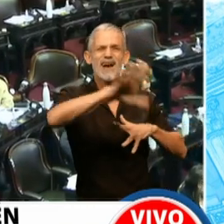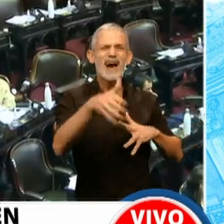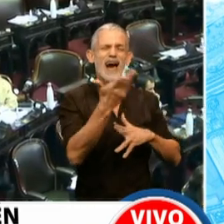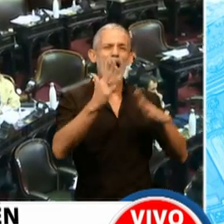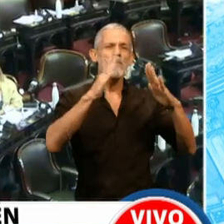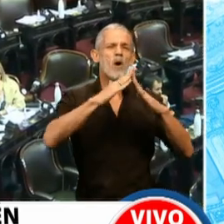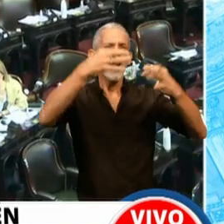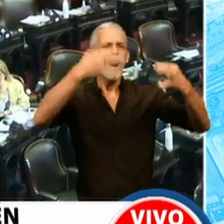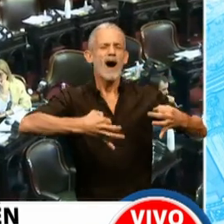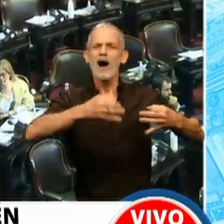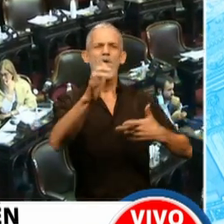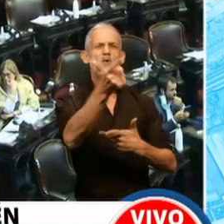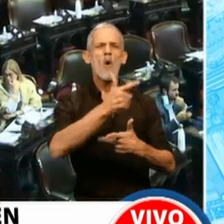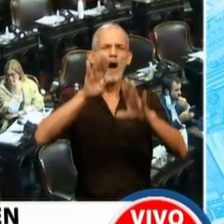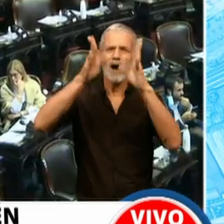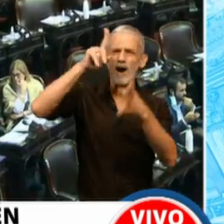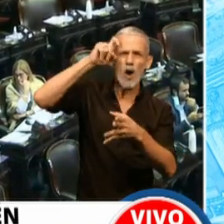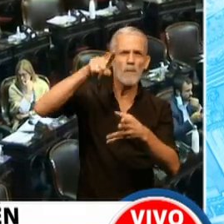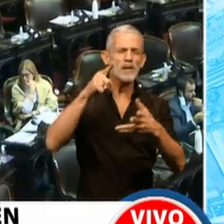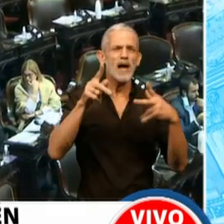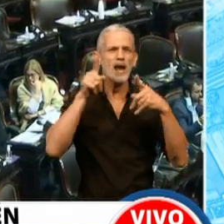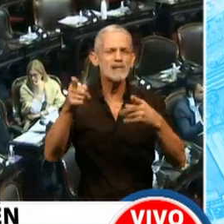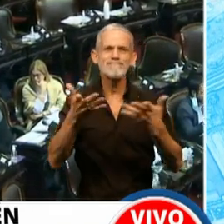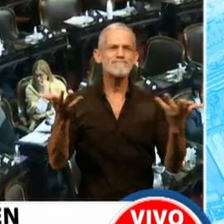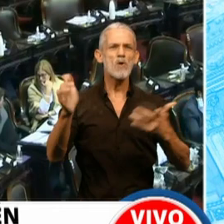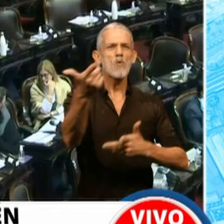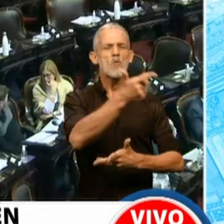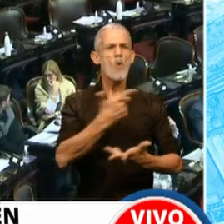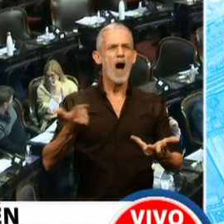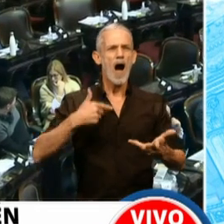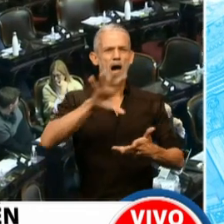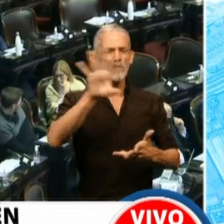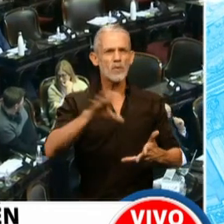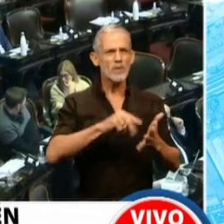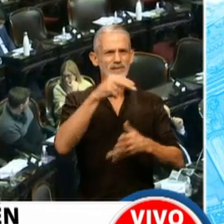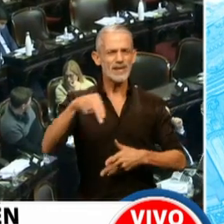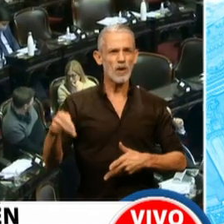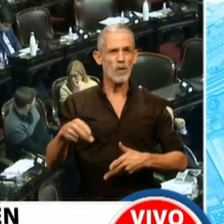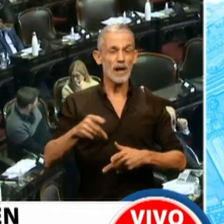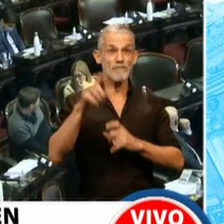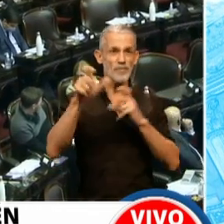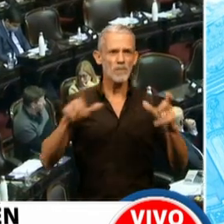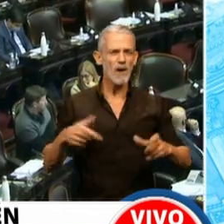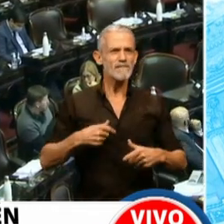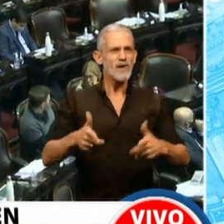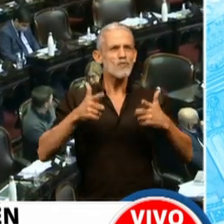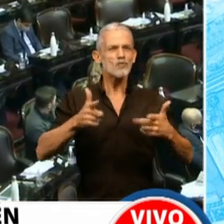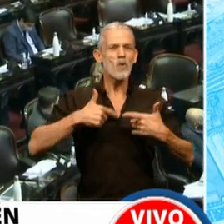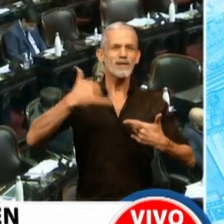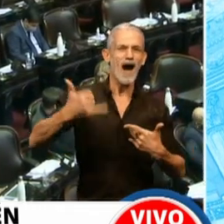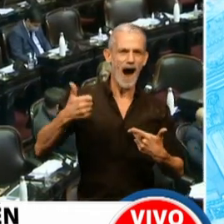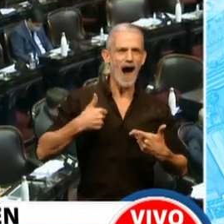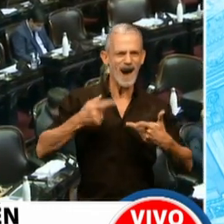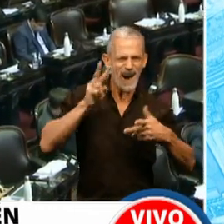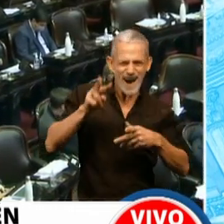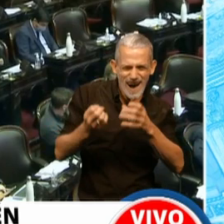viviendas dignas ni centros de salud para atender a nuestra población por eso quienes tuvimos la dicha de ver nacer